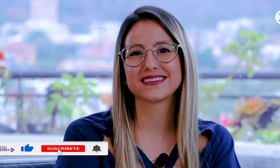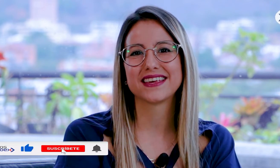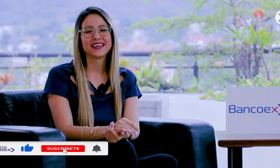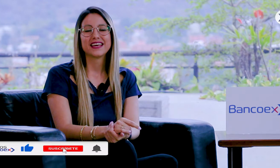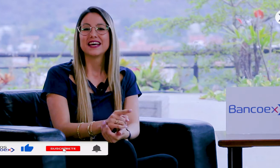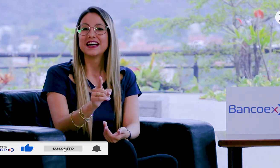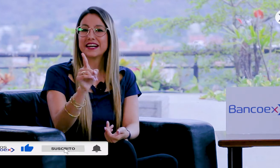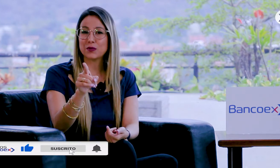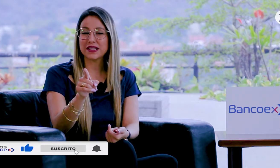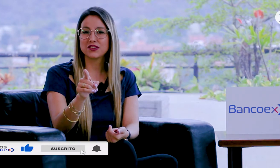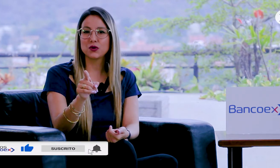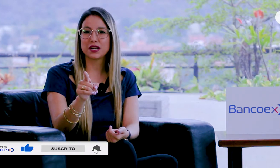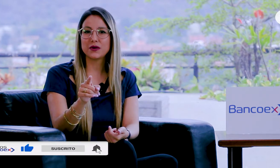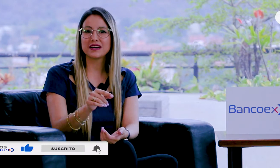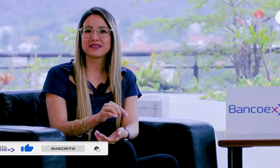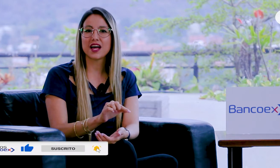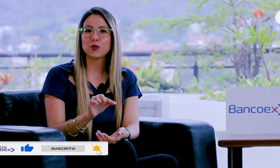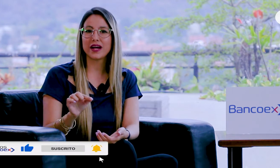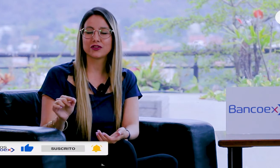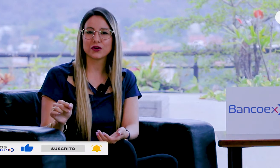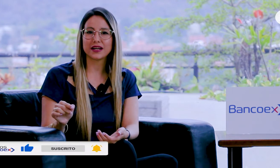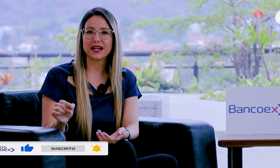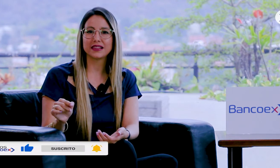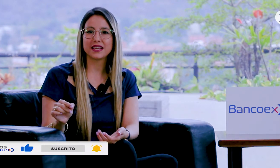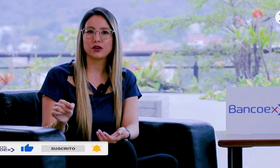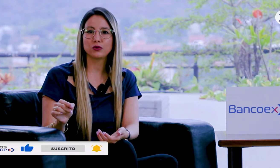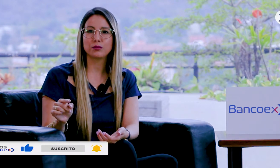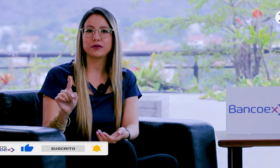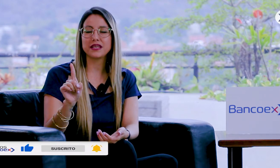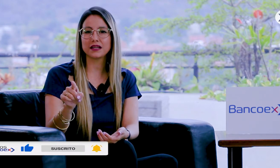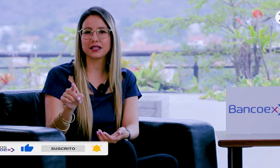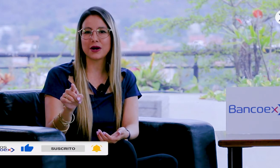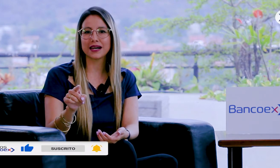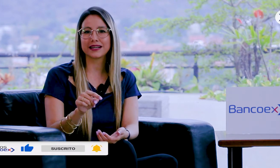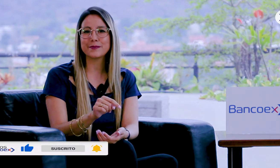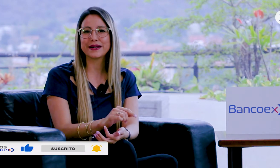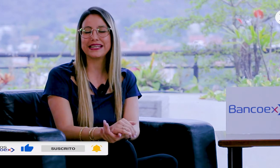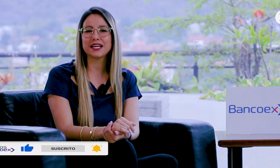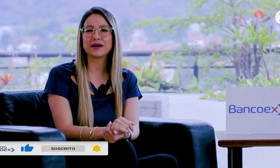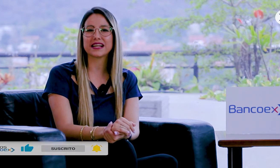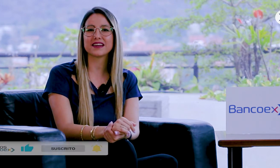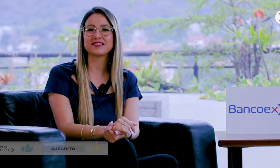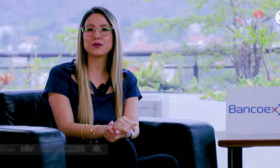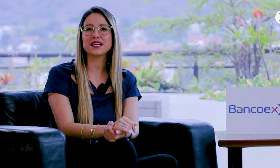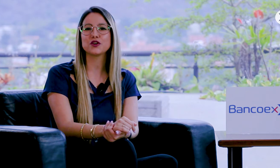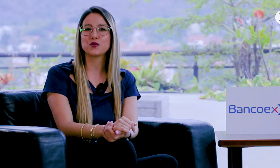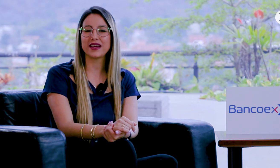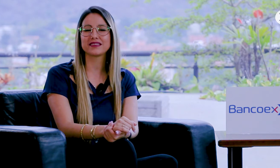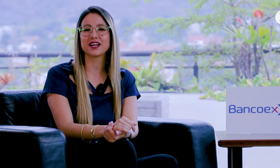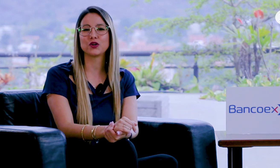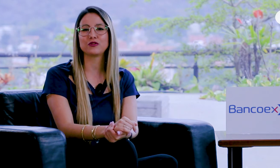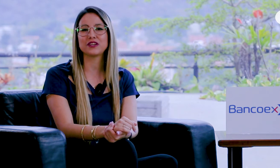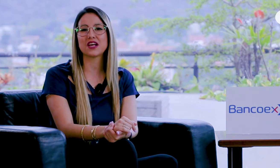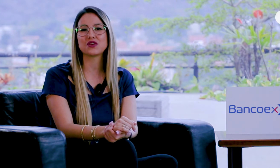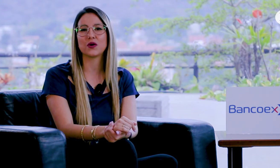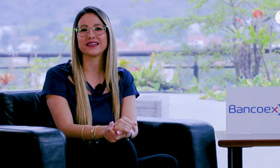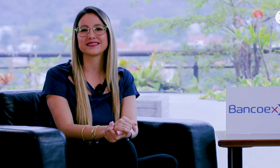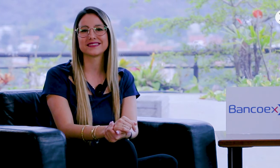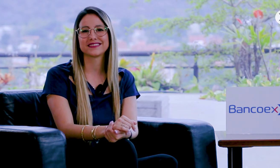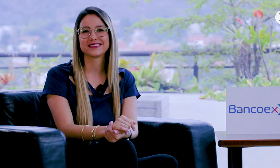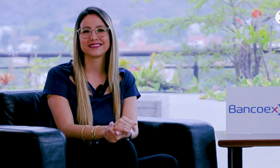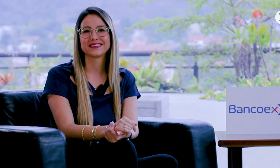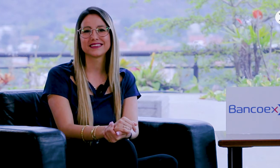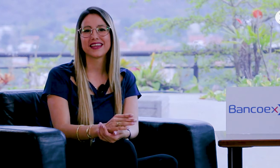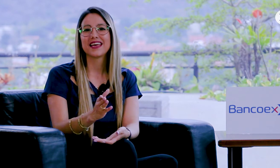país. Recuerden suscribirse a nuestro canal de YouTube y activar la campanita para recibir nuestras